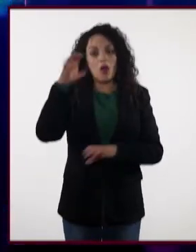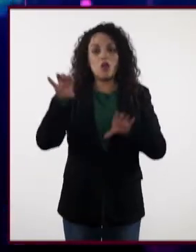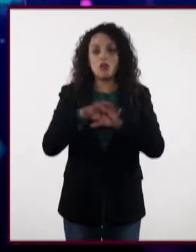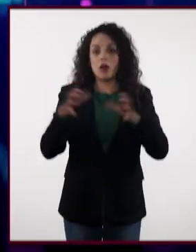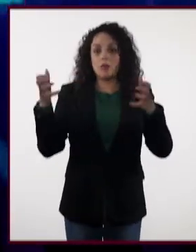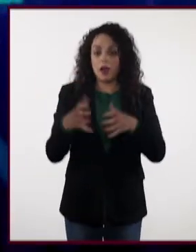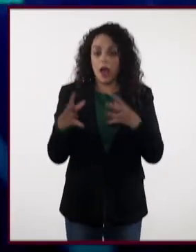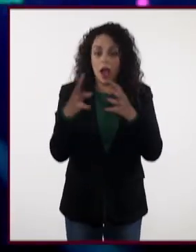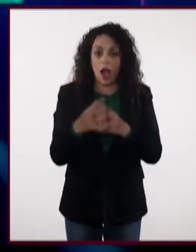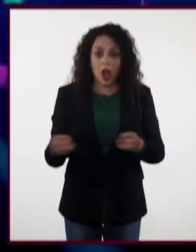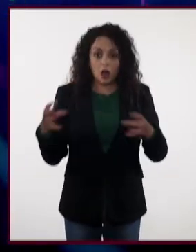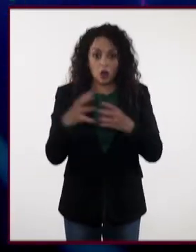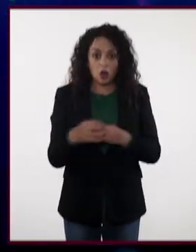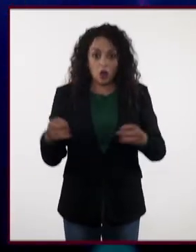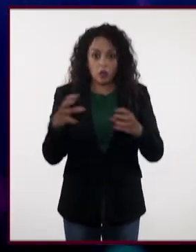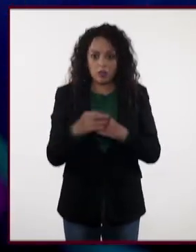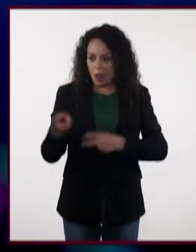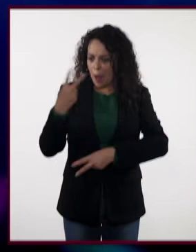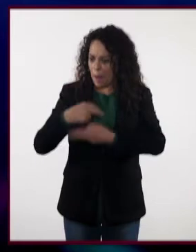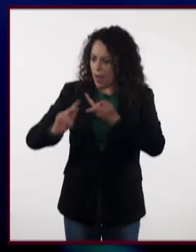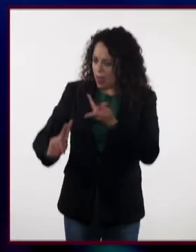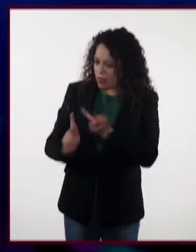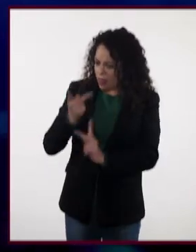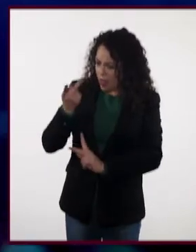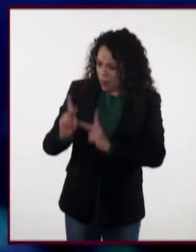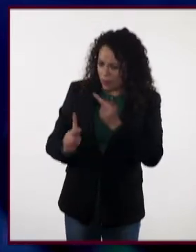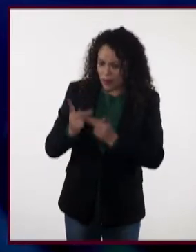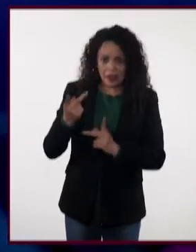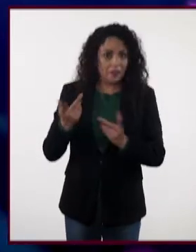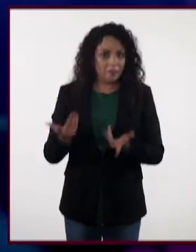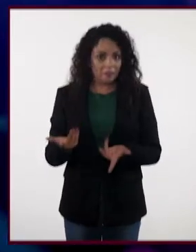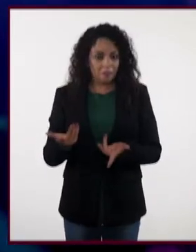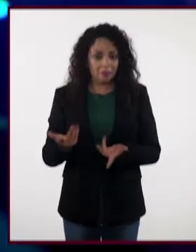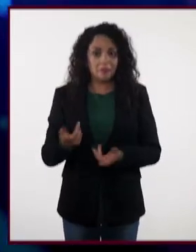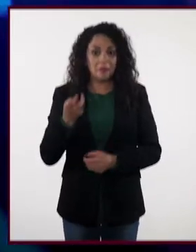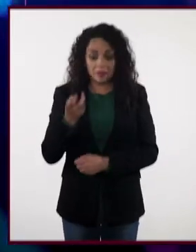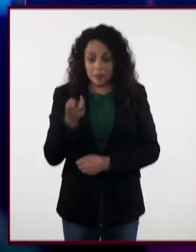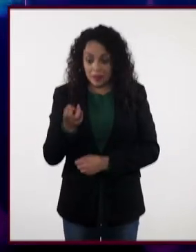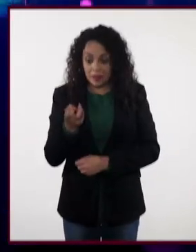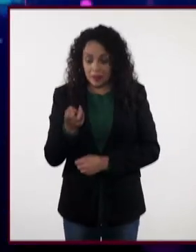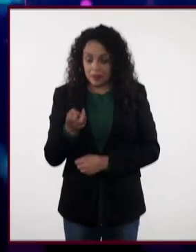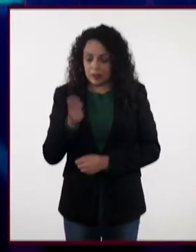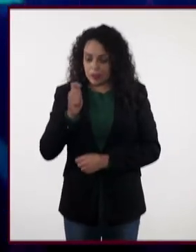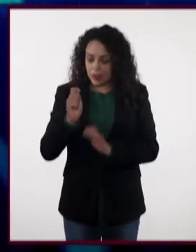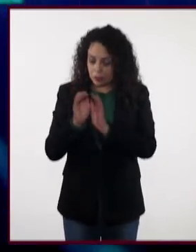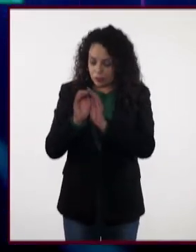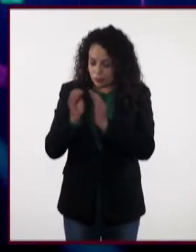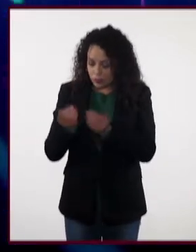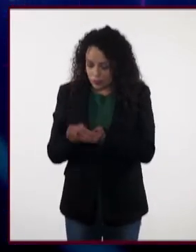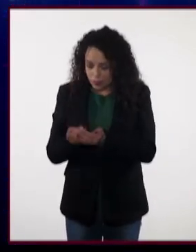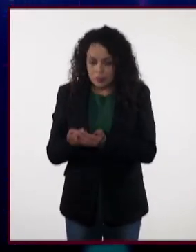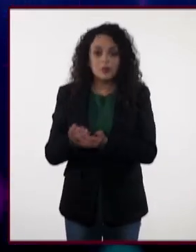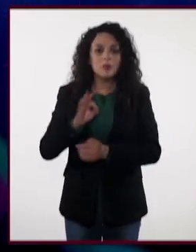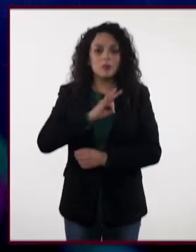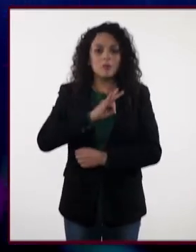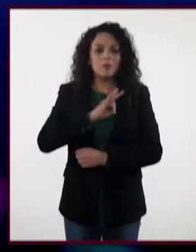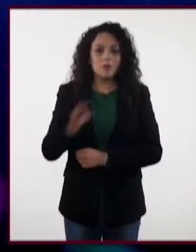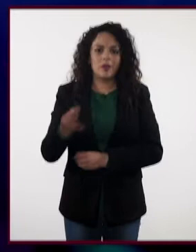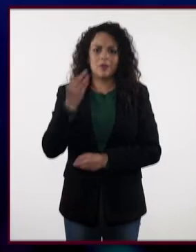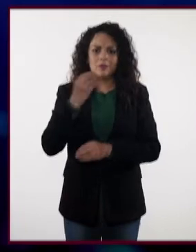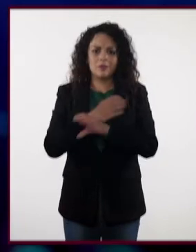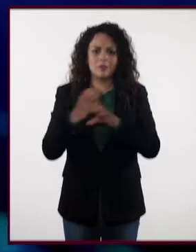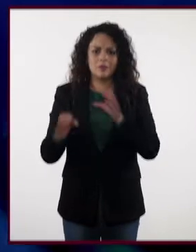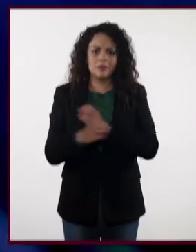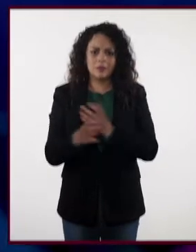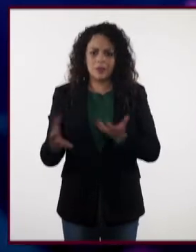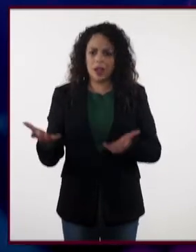hace el algodón que viene de una planta y cómo esa pequeña como capullito puede crear todo lo que nos